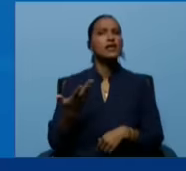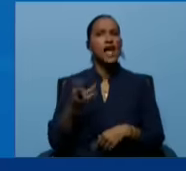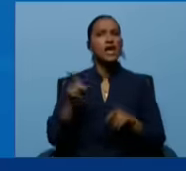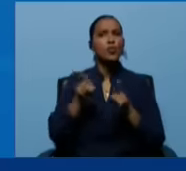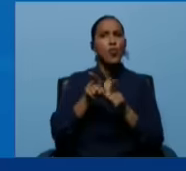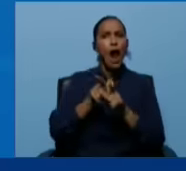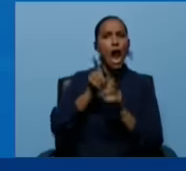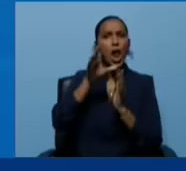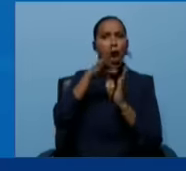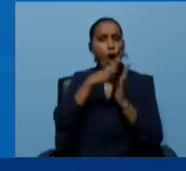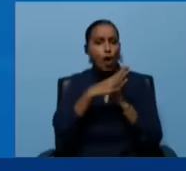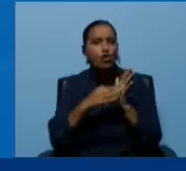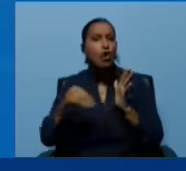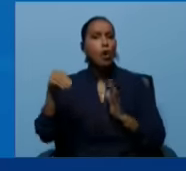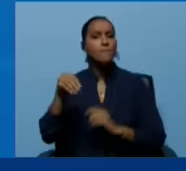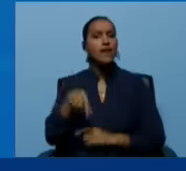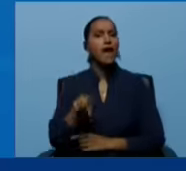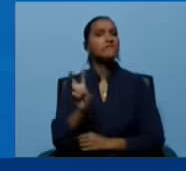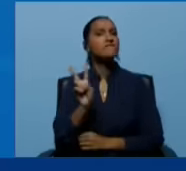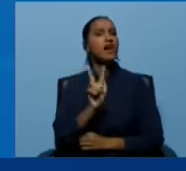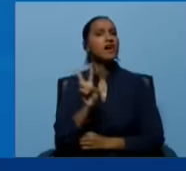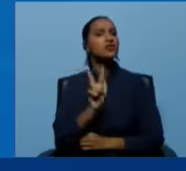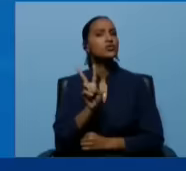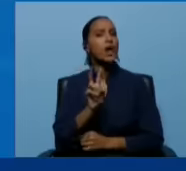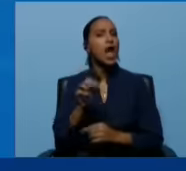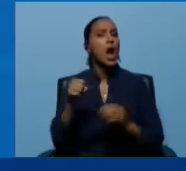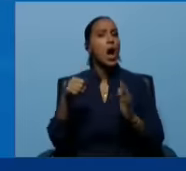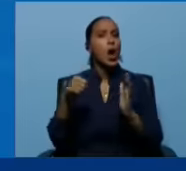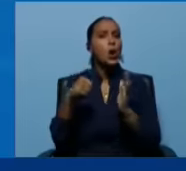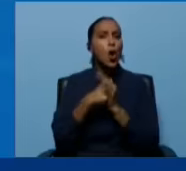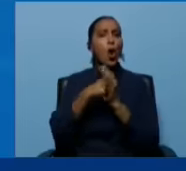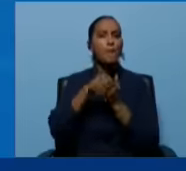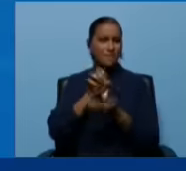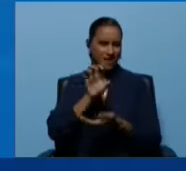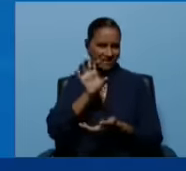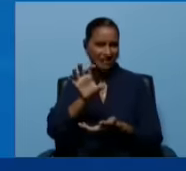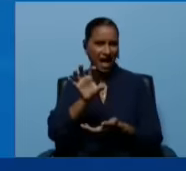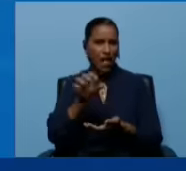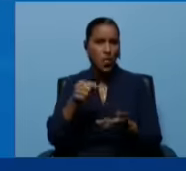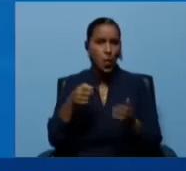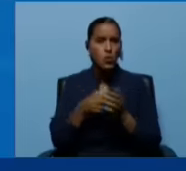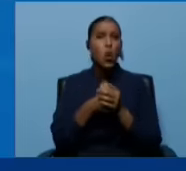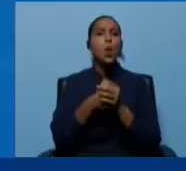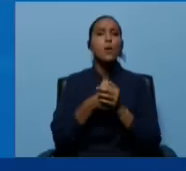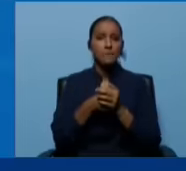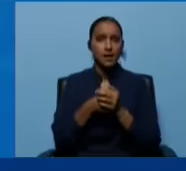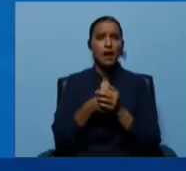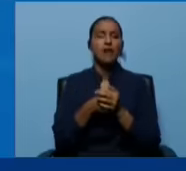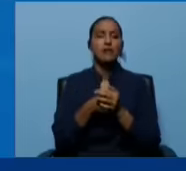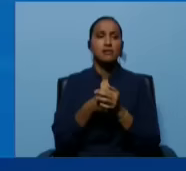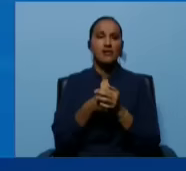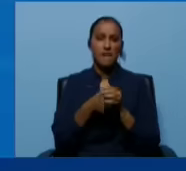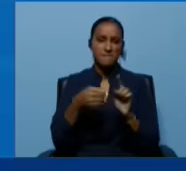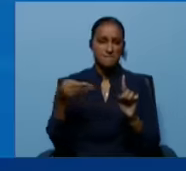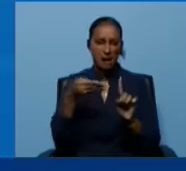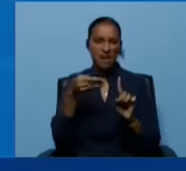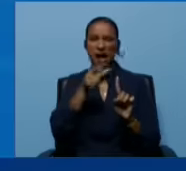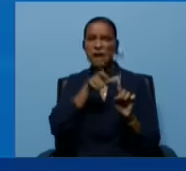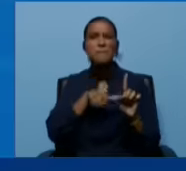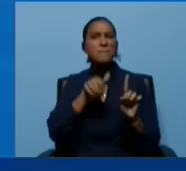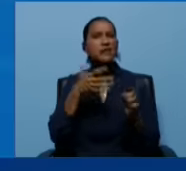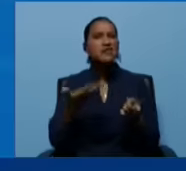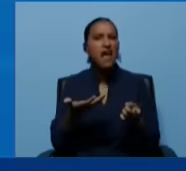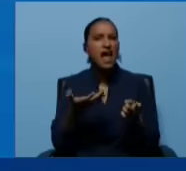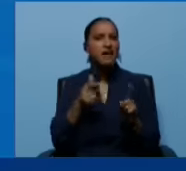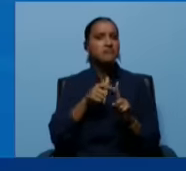Estado ejecutado en las calles por grupos criminales que acosaron a alcaldía, al partido